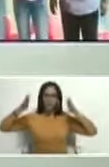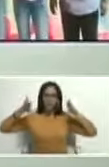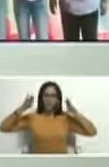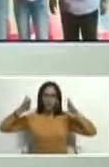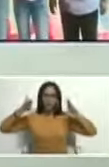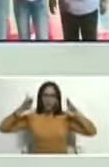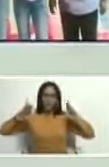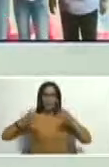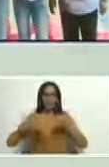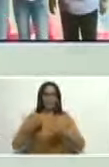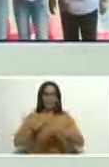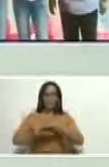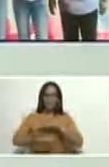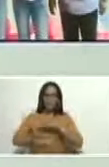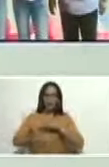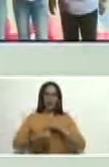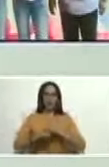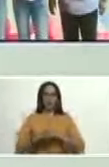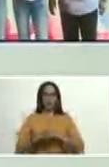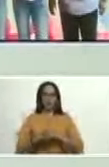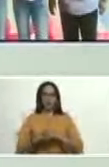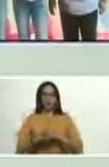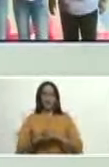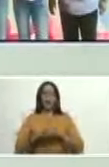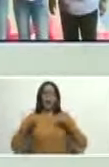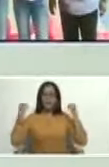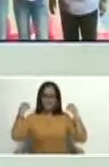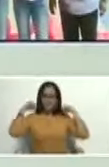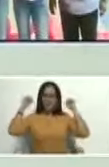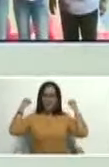para su parto, prepararla,